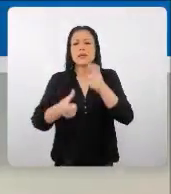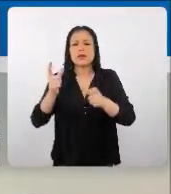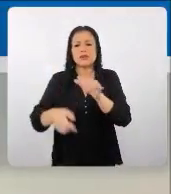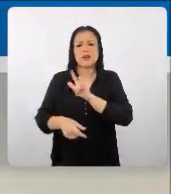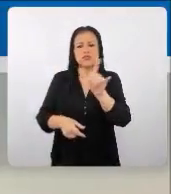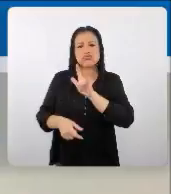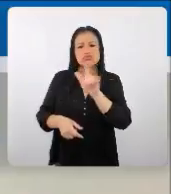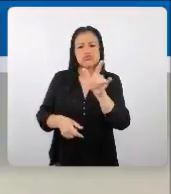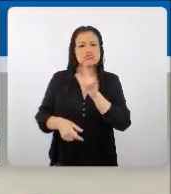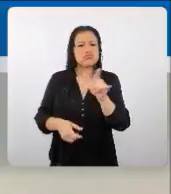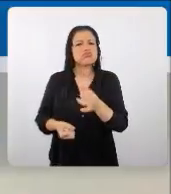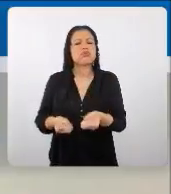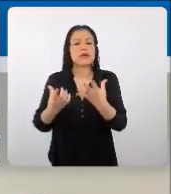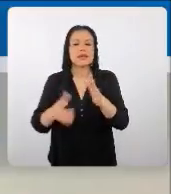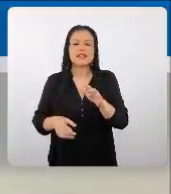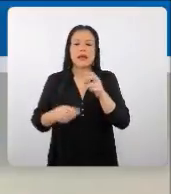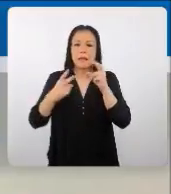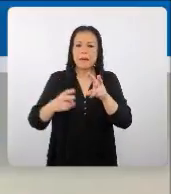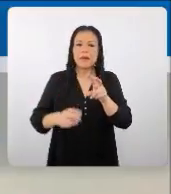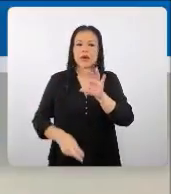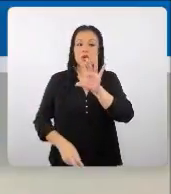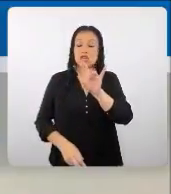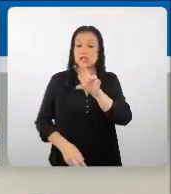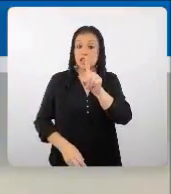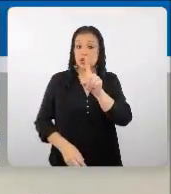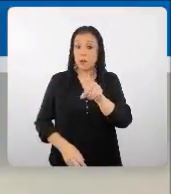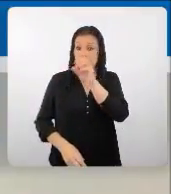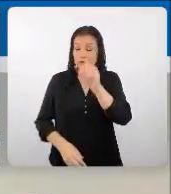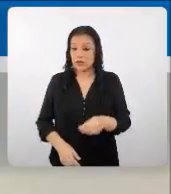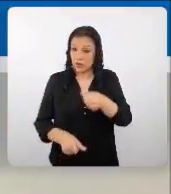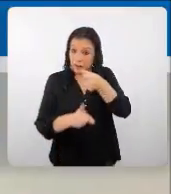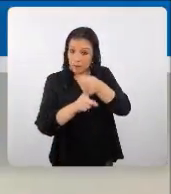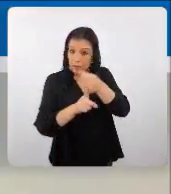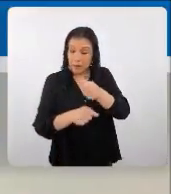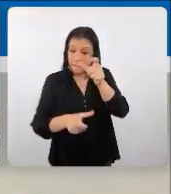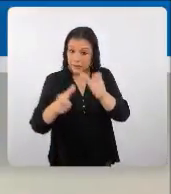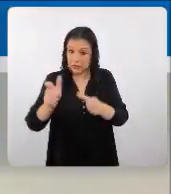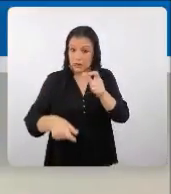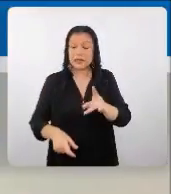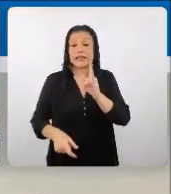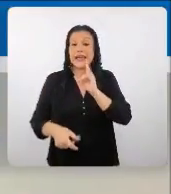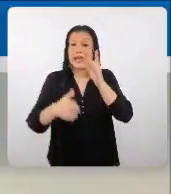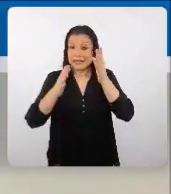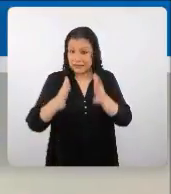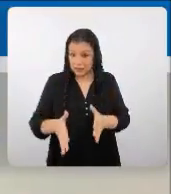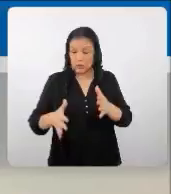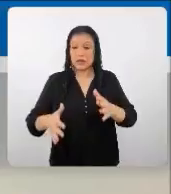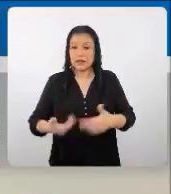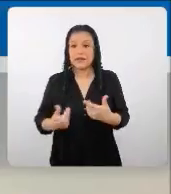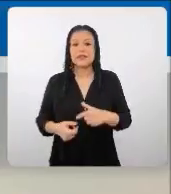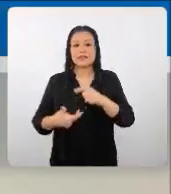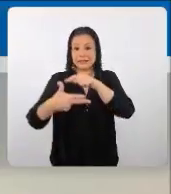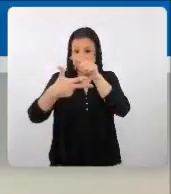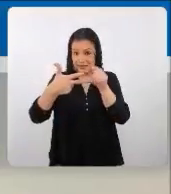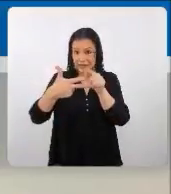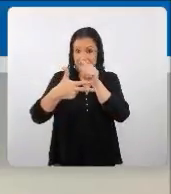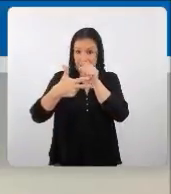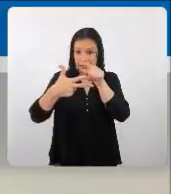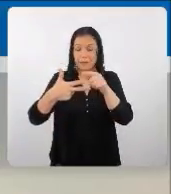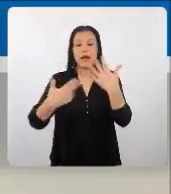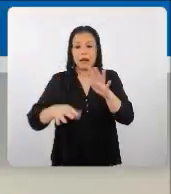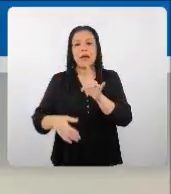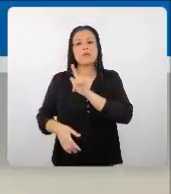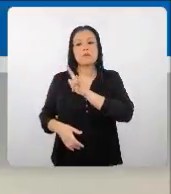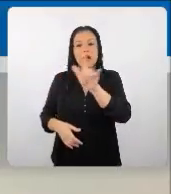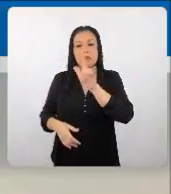2020, veíamos que el 81% de estadounidenses de estas regiones, de Texas, Nueva York y California, habían viajado